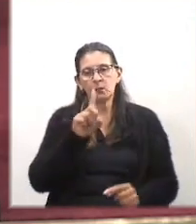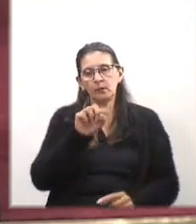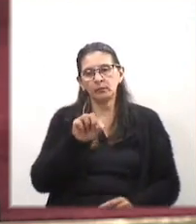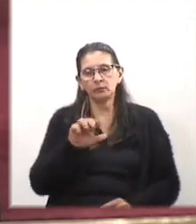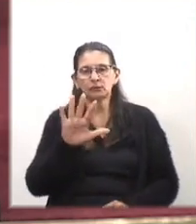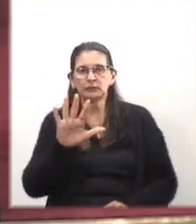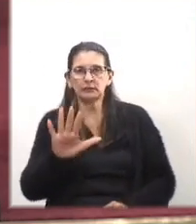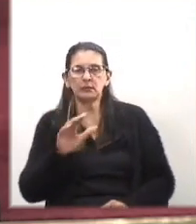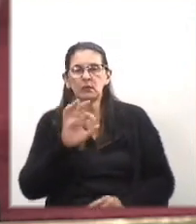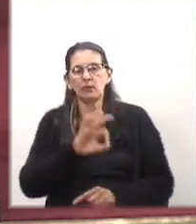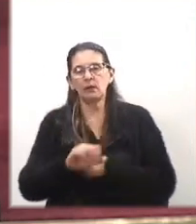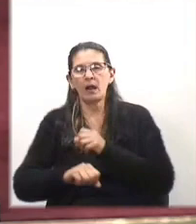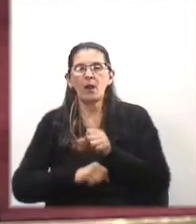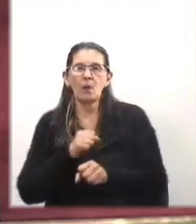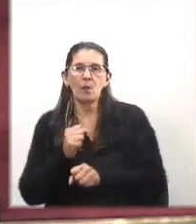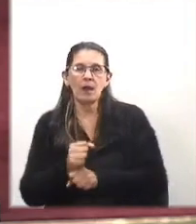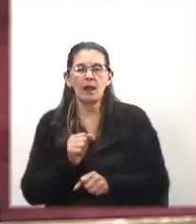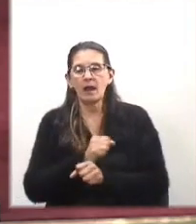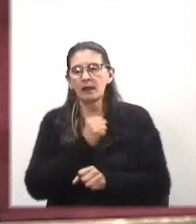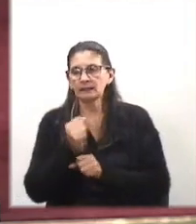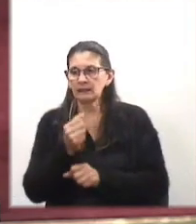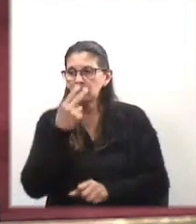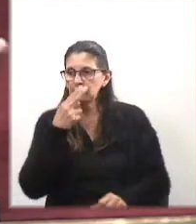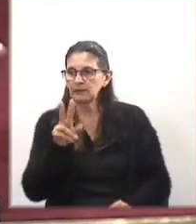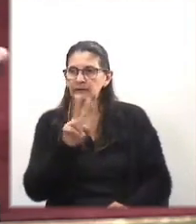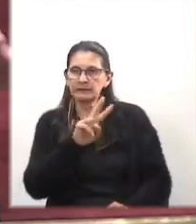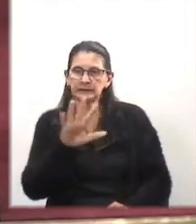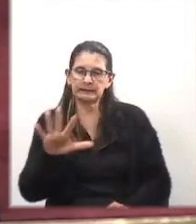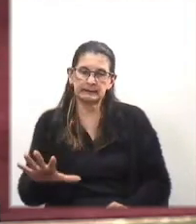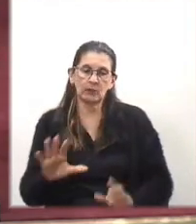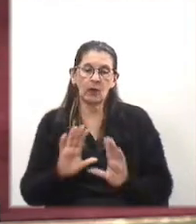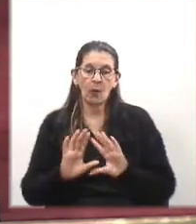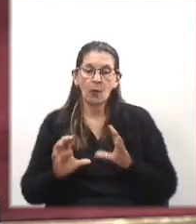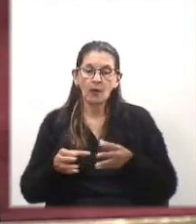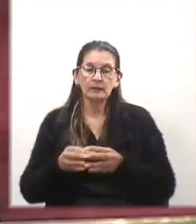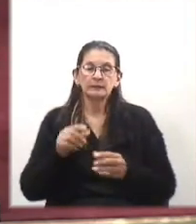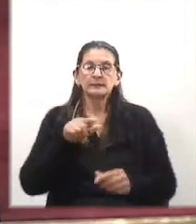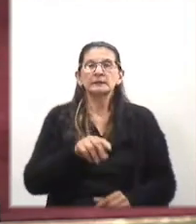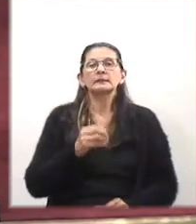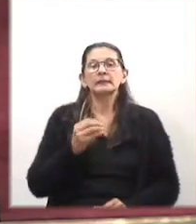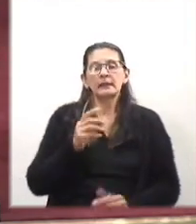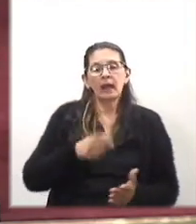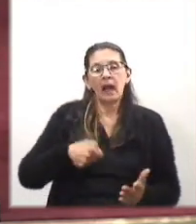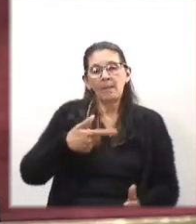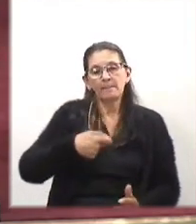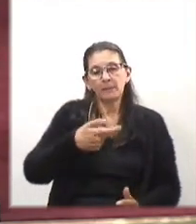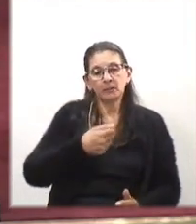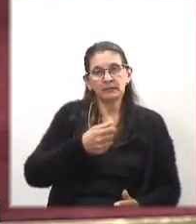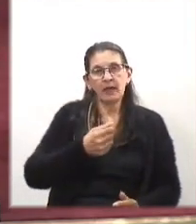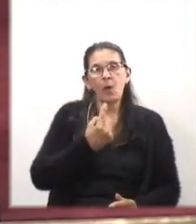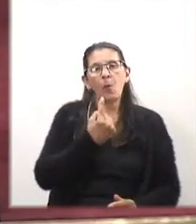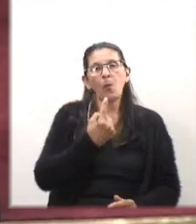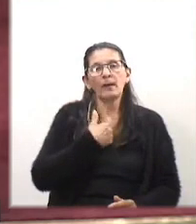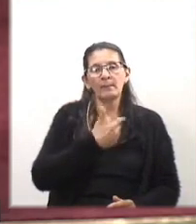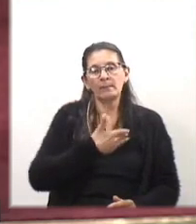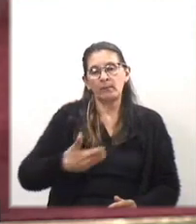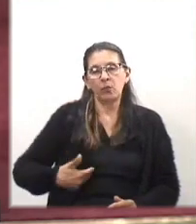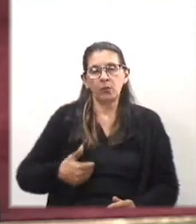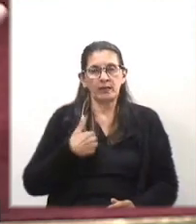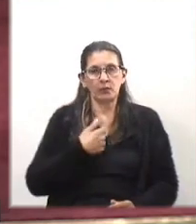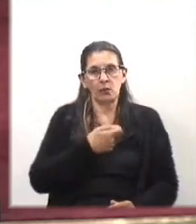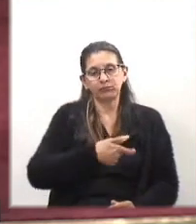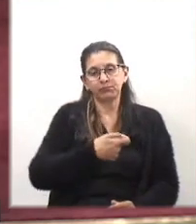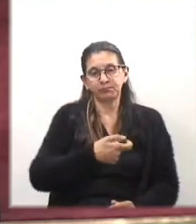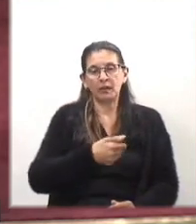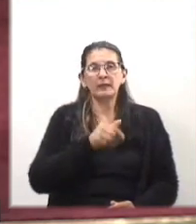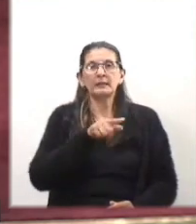y un 1% anual hasta el 2025. Guarismos que aportan la unipersonal en BPS. Y deja